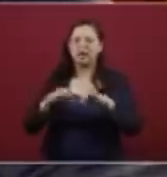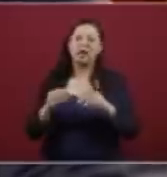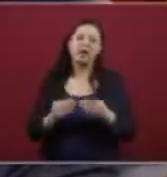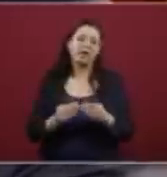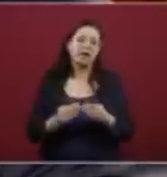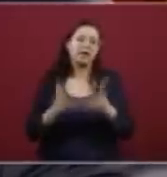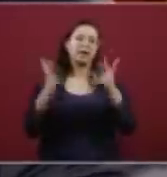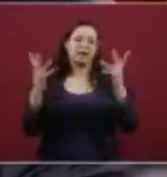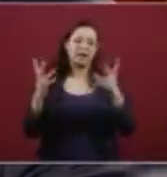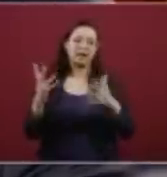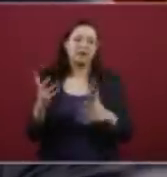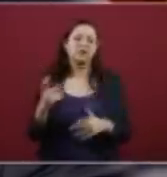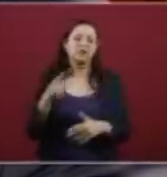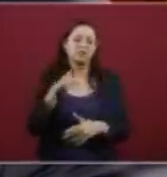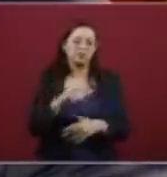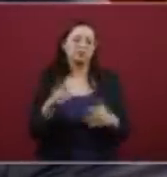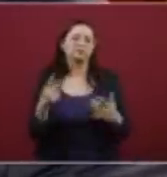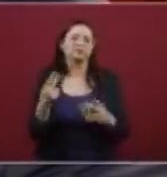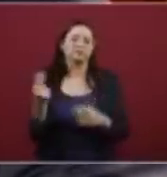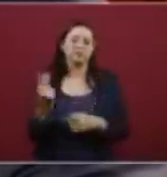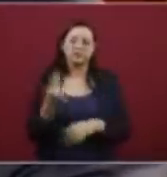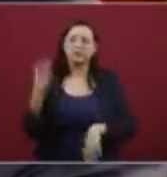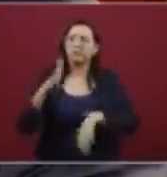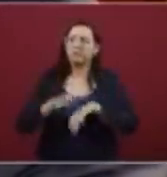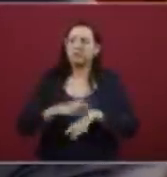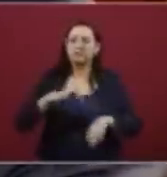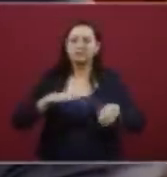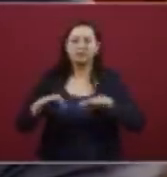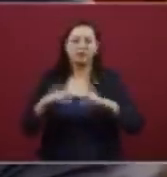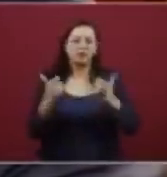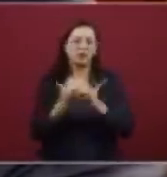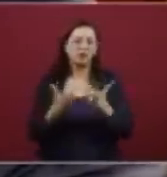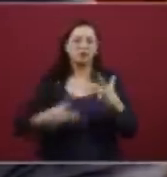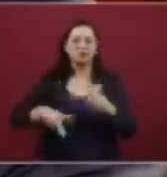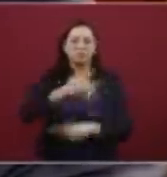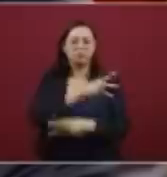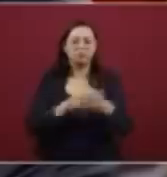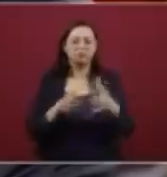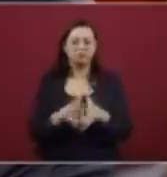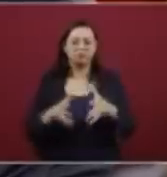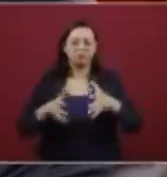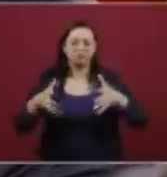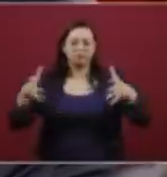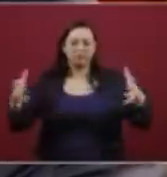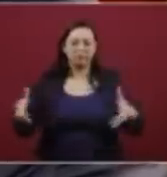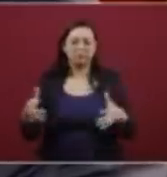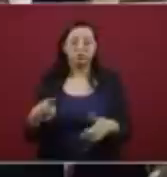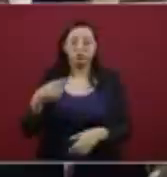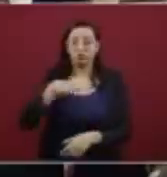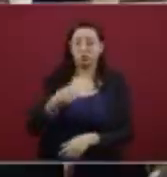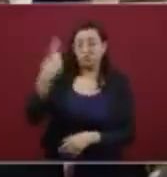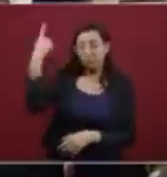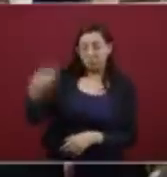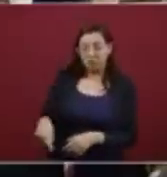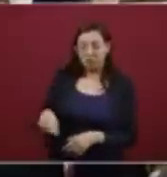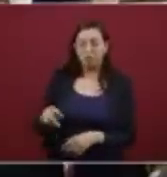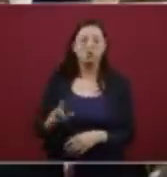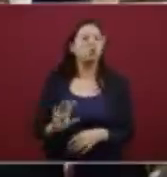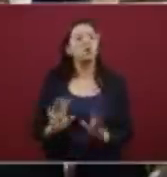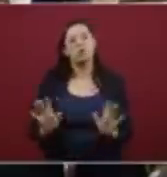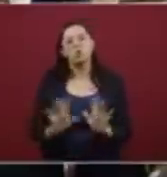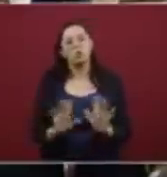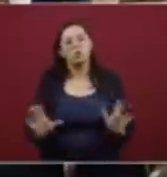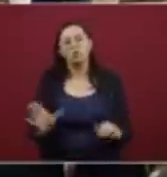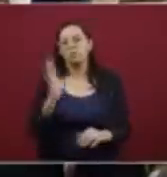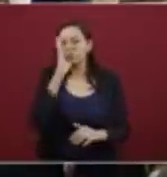haya crecimiento de la economía, porque esto no se puede decidir por decreto, pero